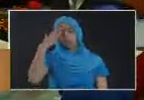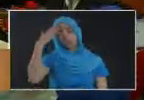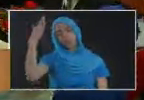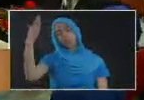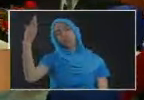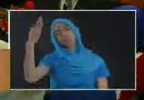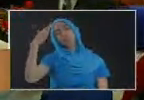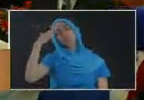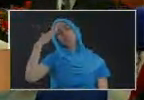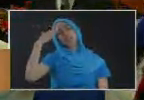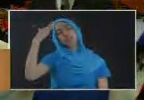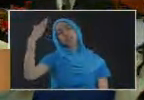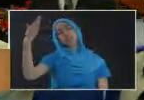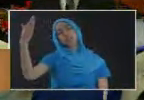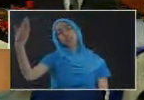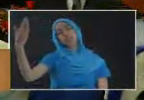Gracias.